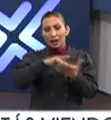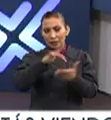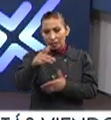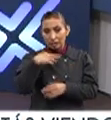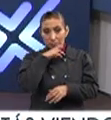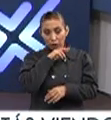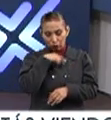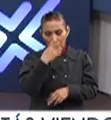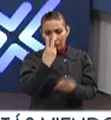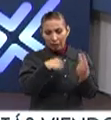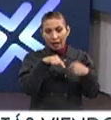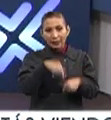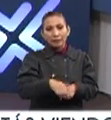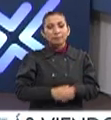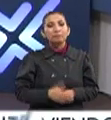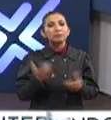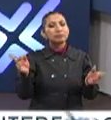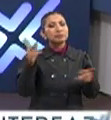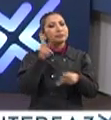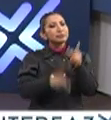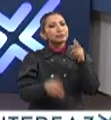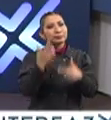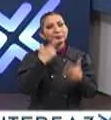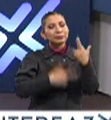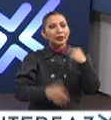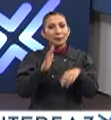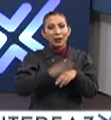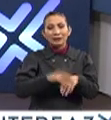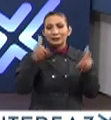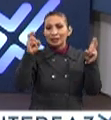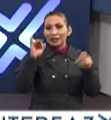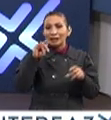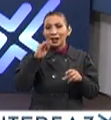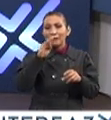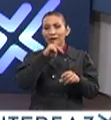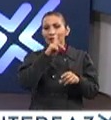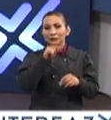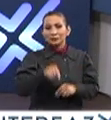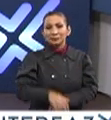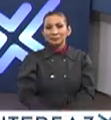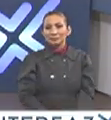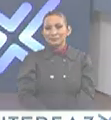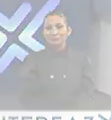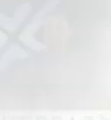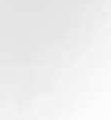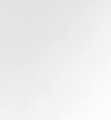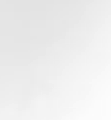Nos esperamos pronto otra vez. Muchas gracias. Vamos a hacer una breve pausa y regresamos con más temas en Interfaz.